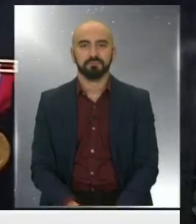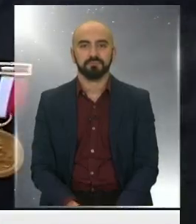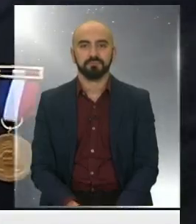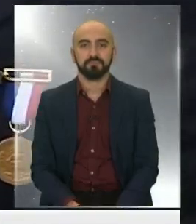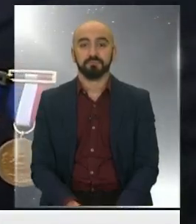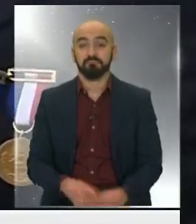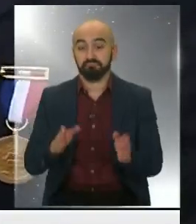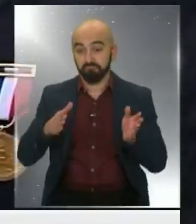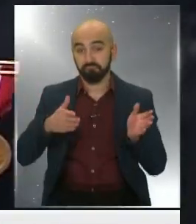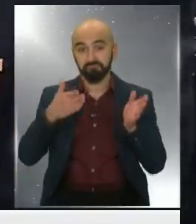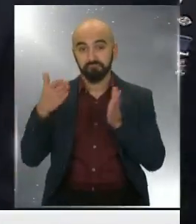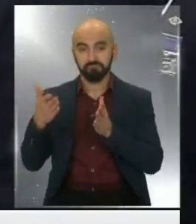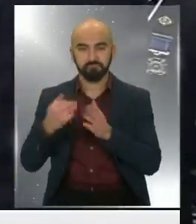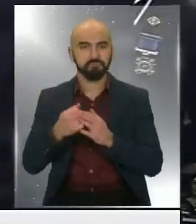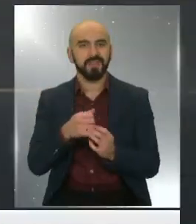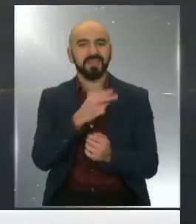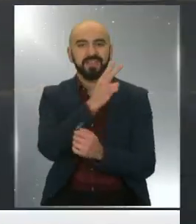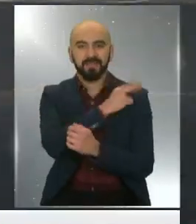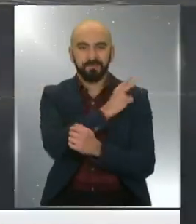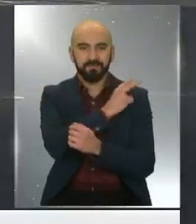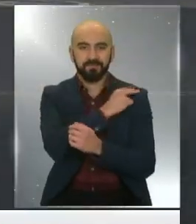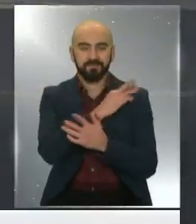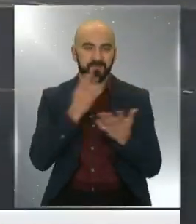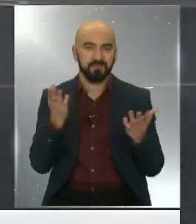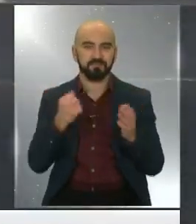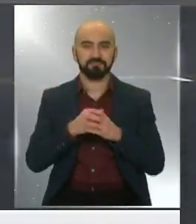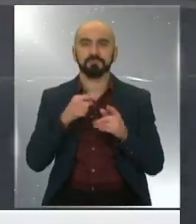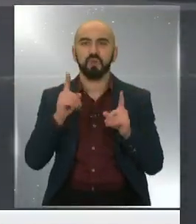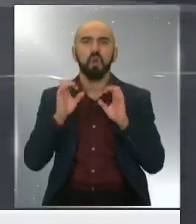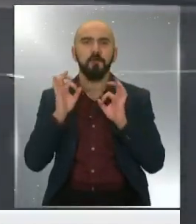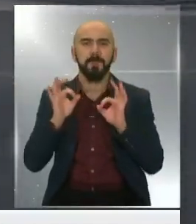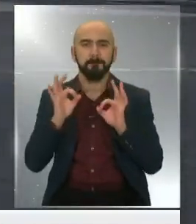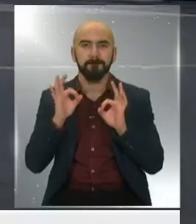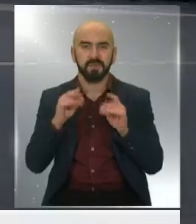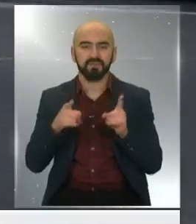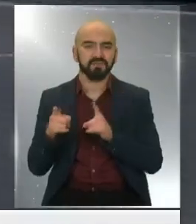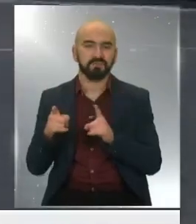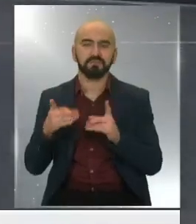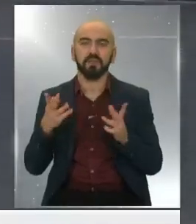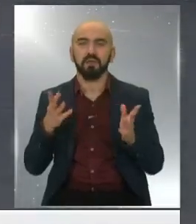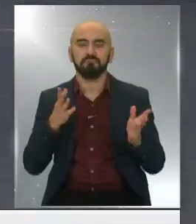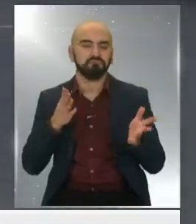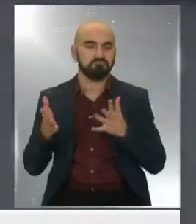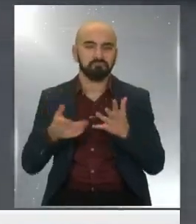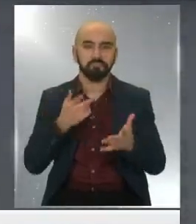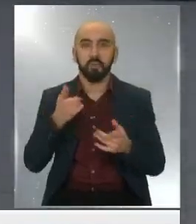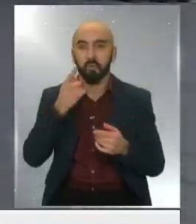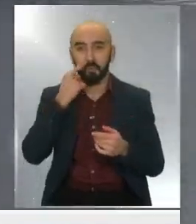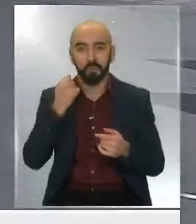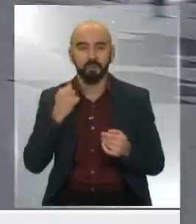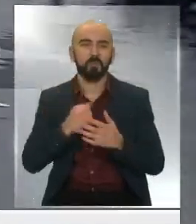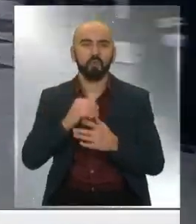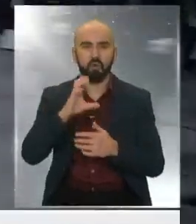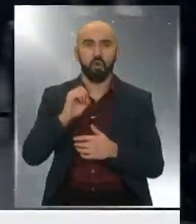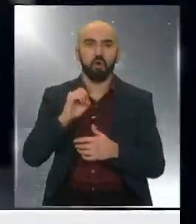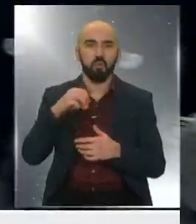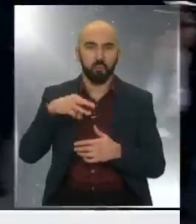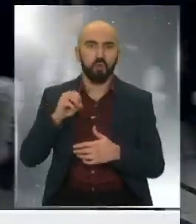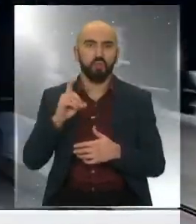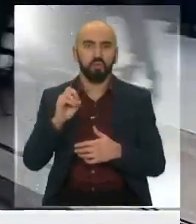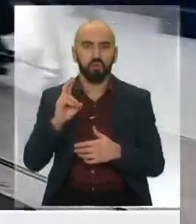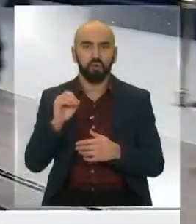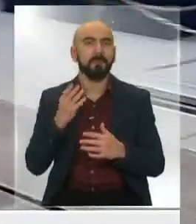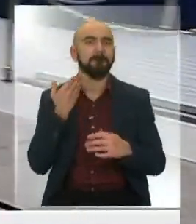Acto seguido, el jefe de las fuerzas de presentación, que usualmente es un contraalmirante o excepcionalmente un comodoro, solicita